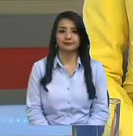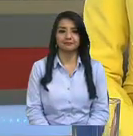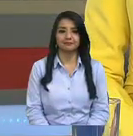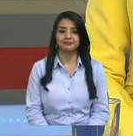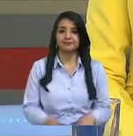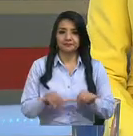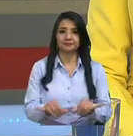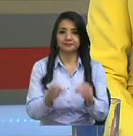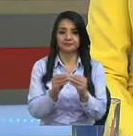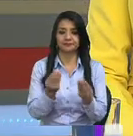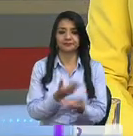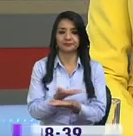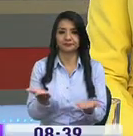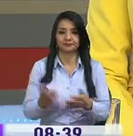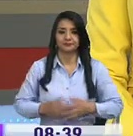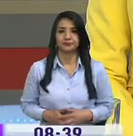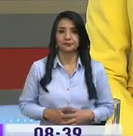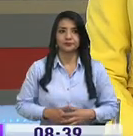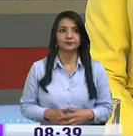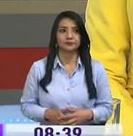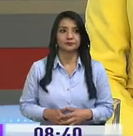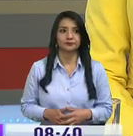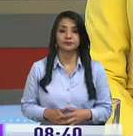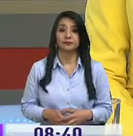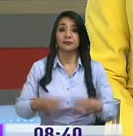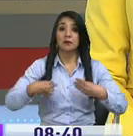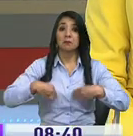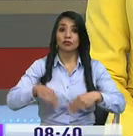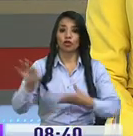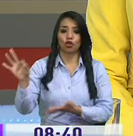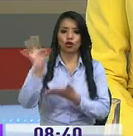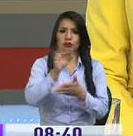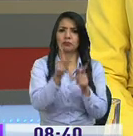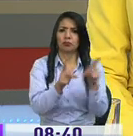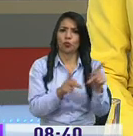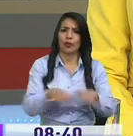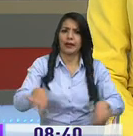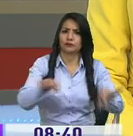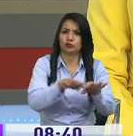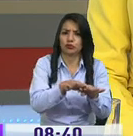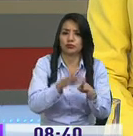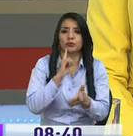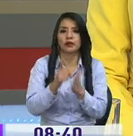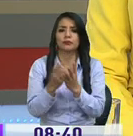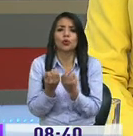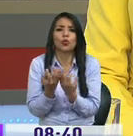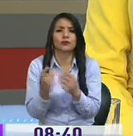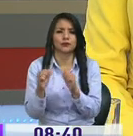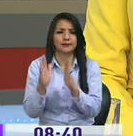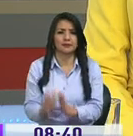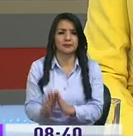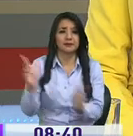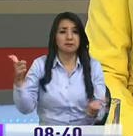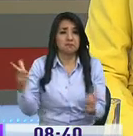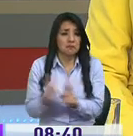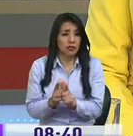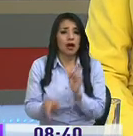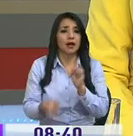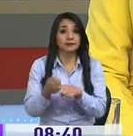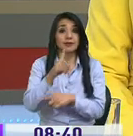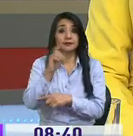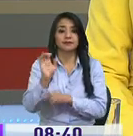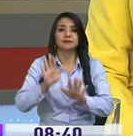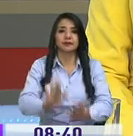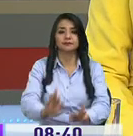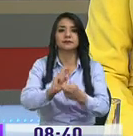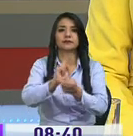Continuamos con más información. Cambios en el método de asignación de escaños, como reducción del número de asambleístas a 100, forma parte de las reformas